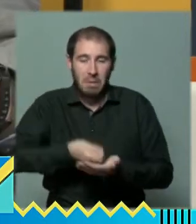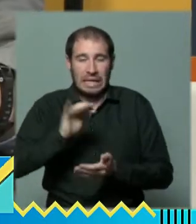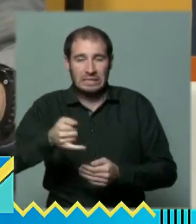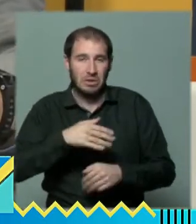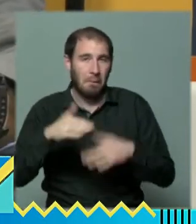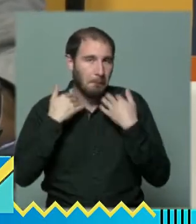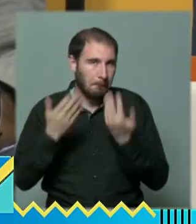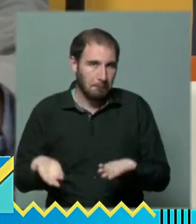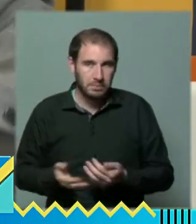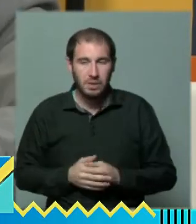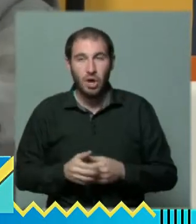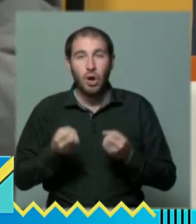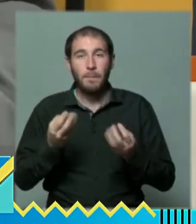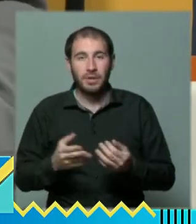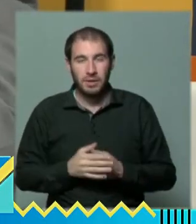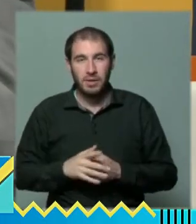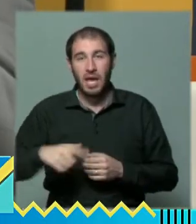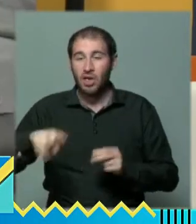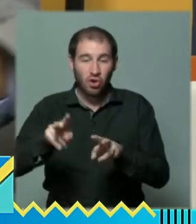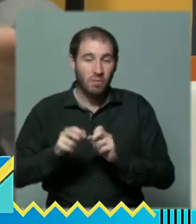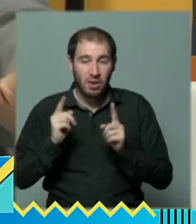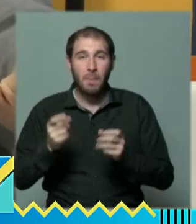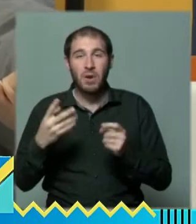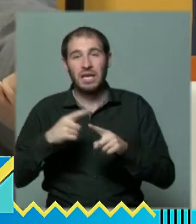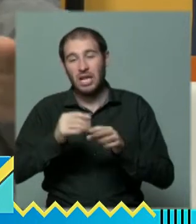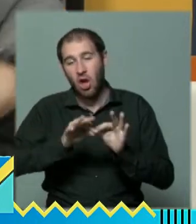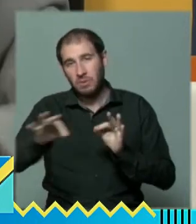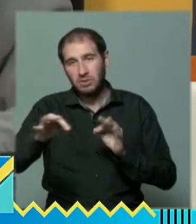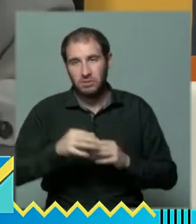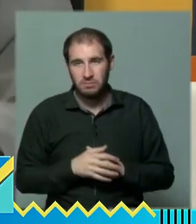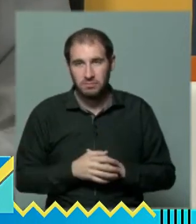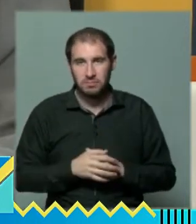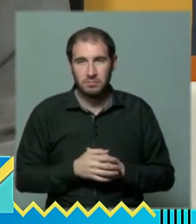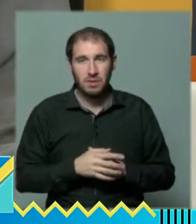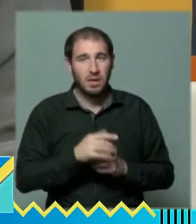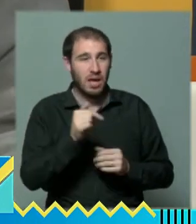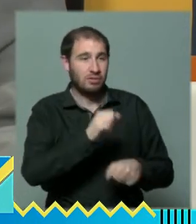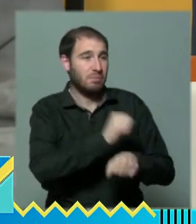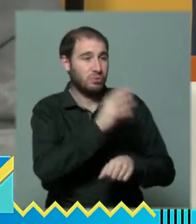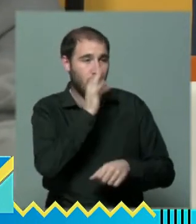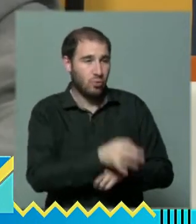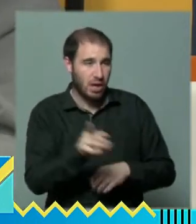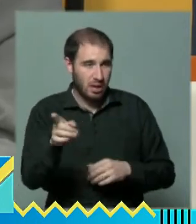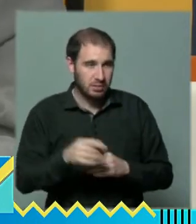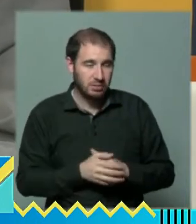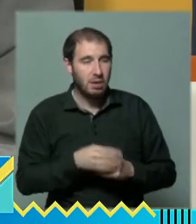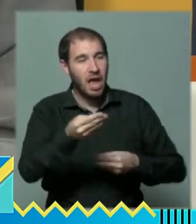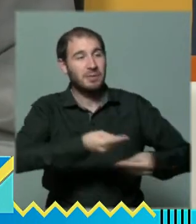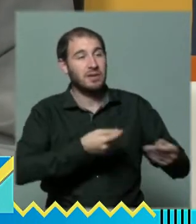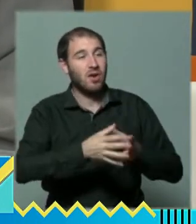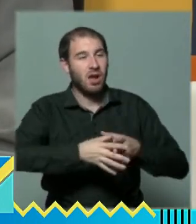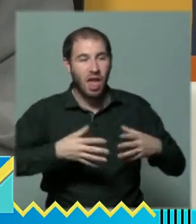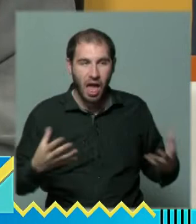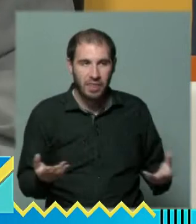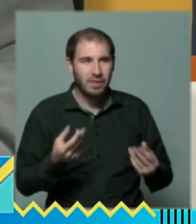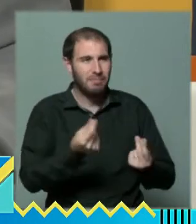pagués. Porque Sí. a ellos cobran igual por kilómetro recorrido. Tal cual. Entonces- Ahora, esos nunca van presos. Y si Los no, grandes ¿cómo? empresarios que